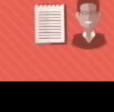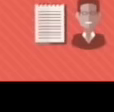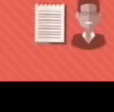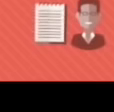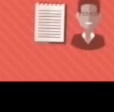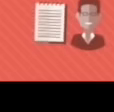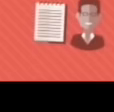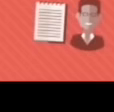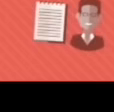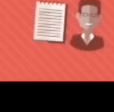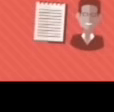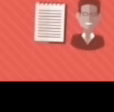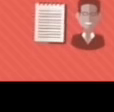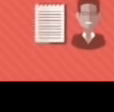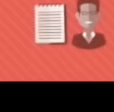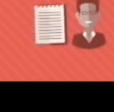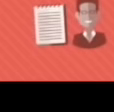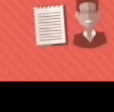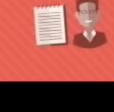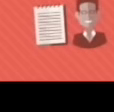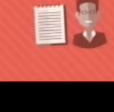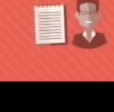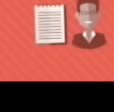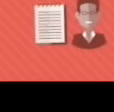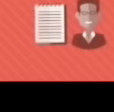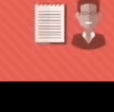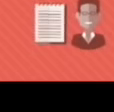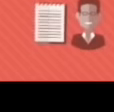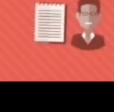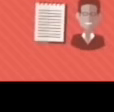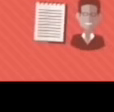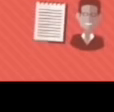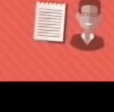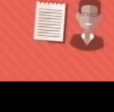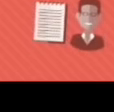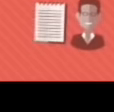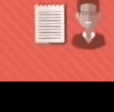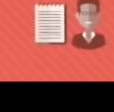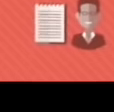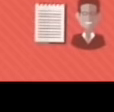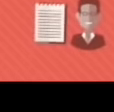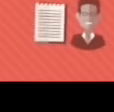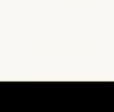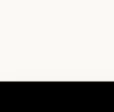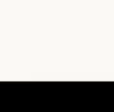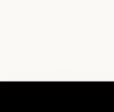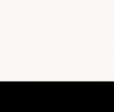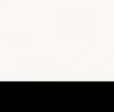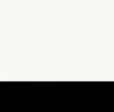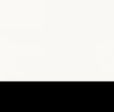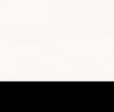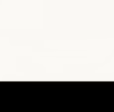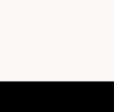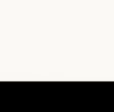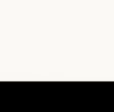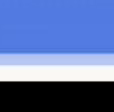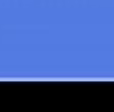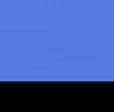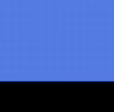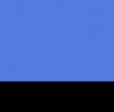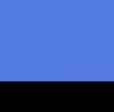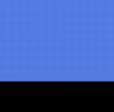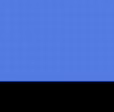producción audiovisual independiente y adicionalmente un estudiante de comunicación social juntos bailaremos por la creación de